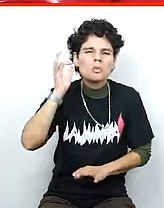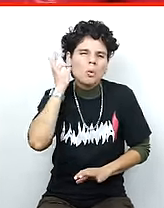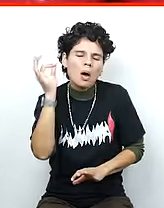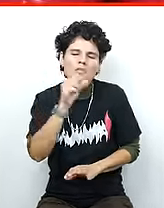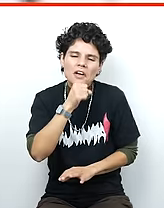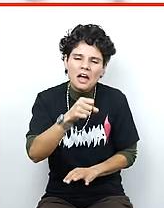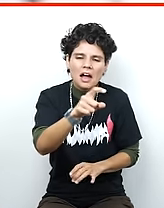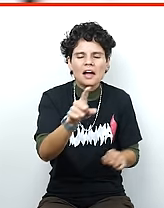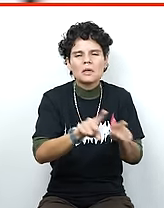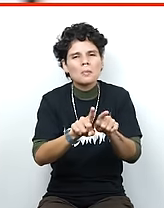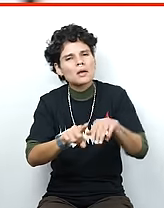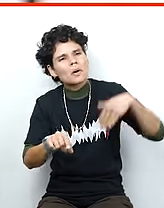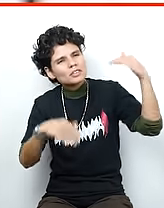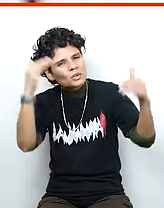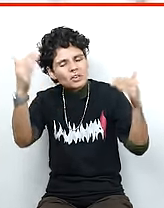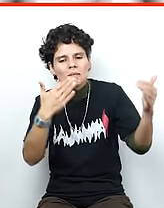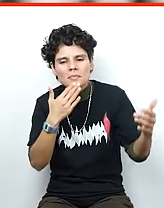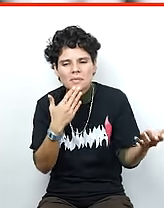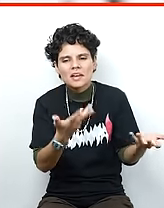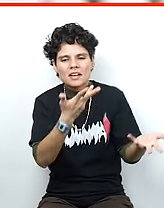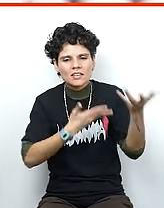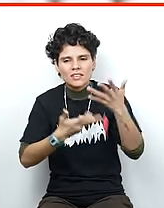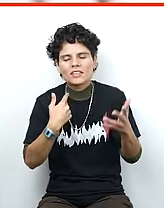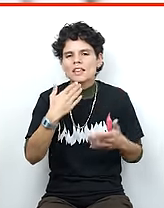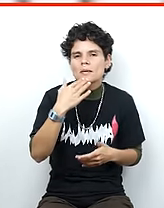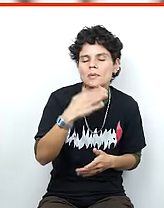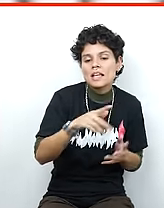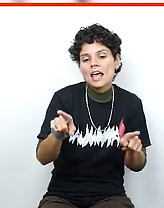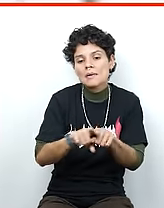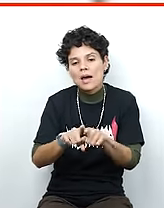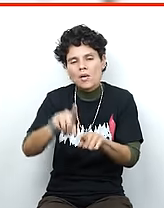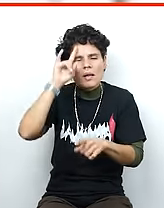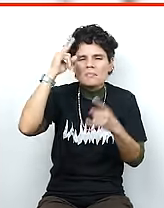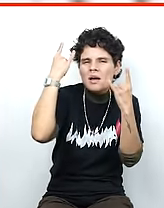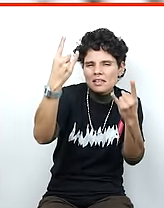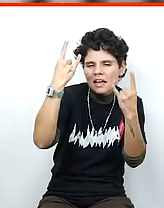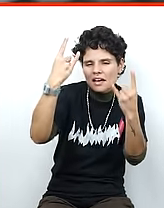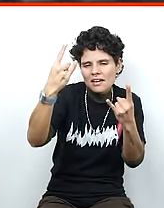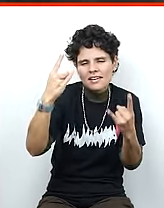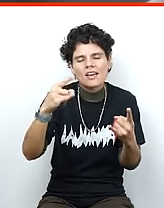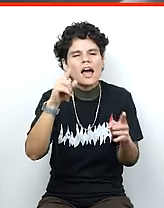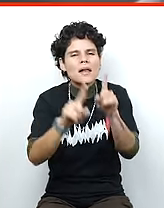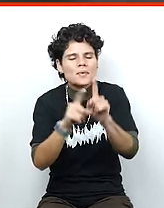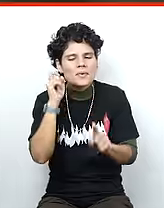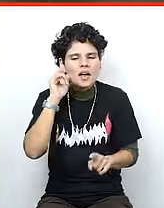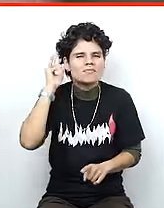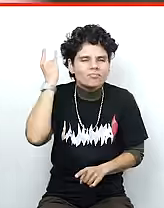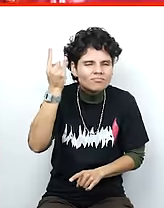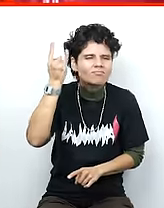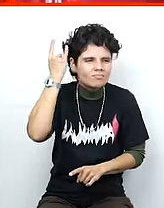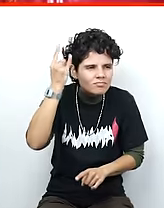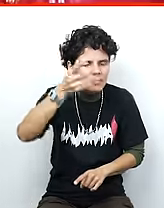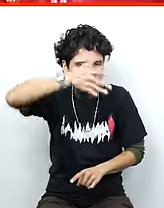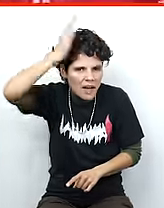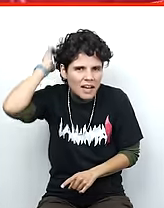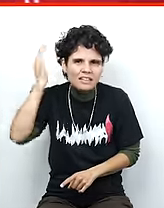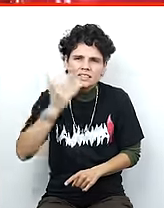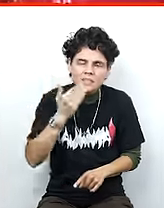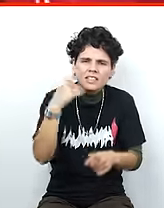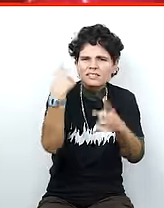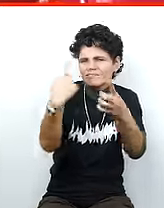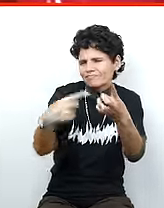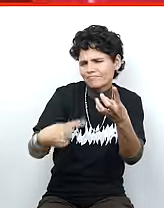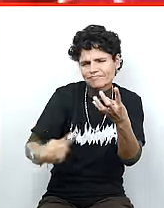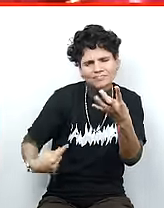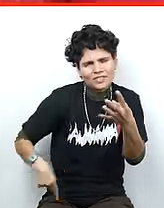señoras escuchan. Y los hermanos mayores también. A veces mi hermano se ponía medio punk y medio metalero. También escuchaba sus temas ahí por ahí, medio punk y metalero. O sea, de